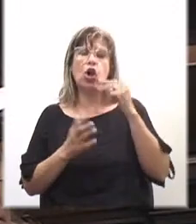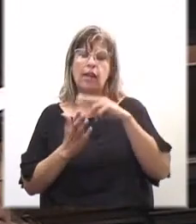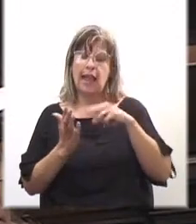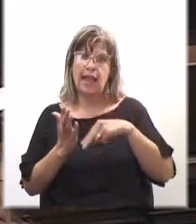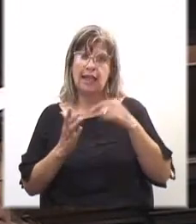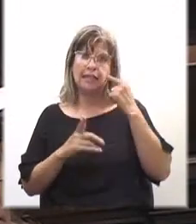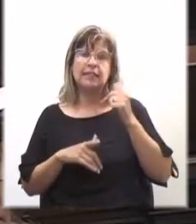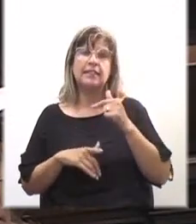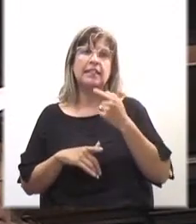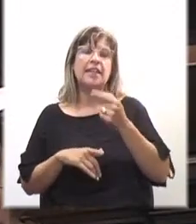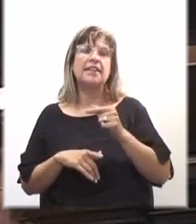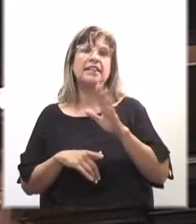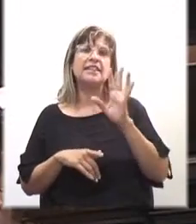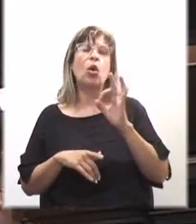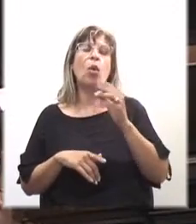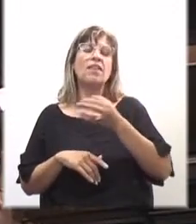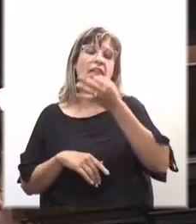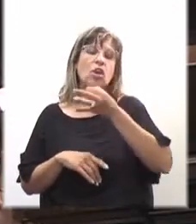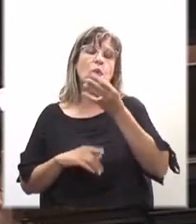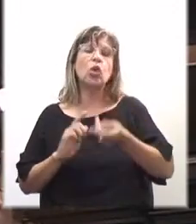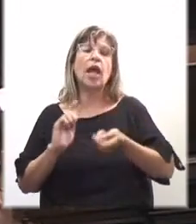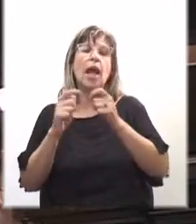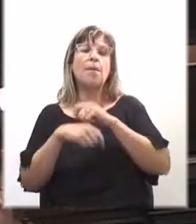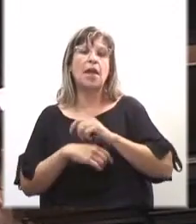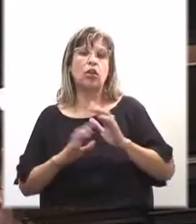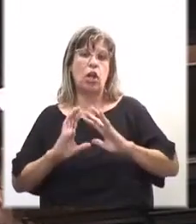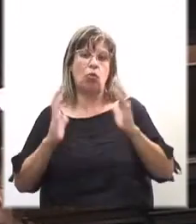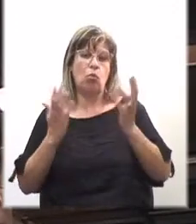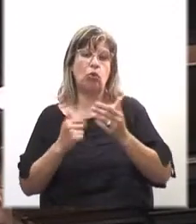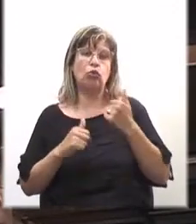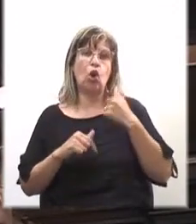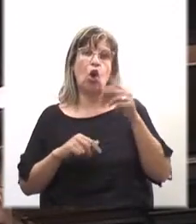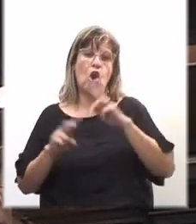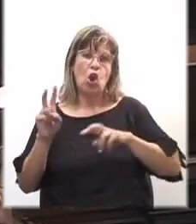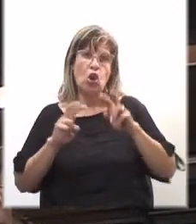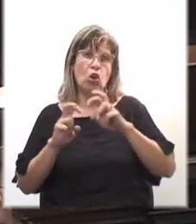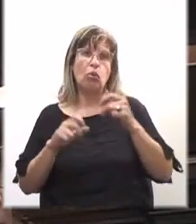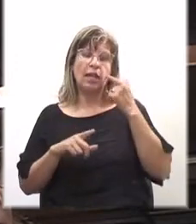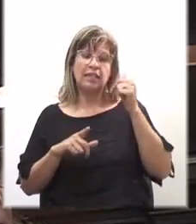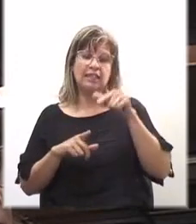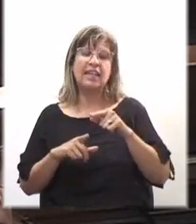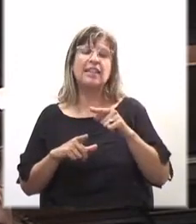50 discursos que cambiaron el mundo. Lo busqué en internet, cuesta 1.000 pesos.